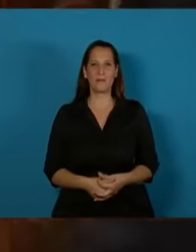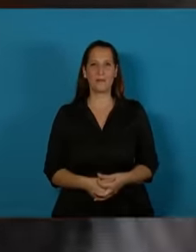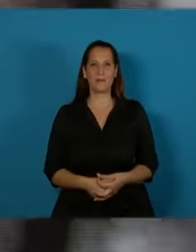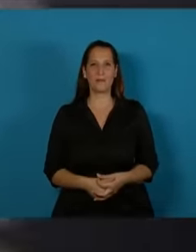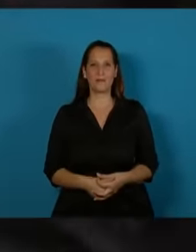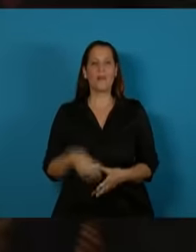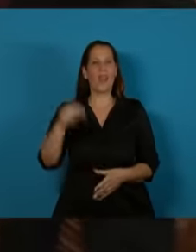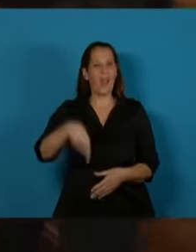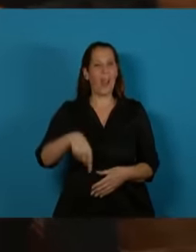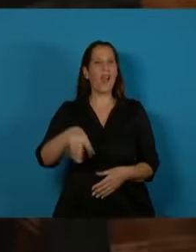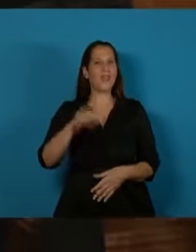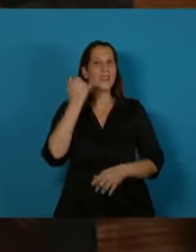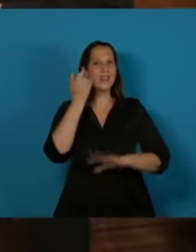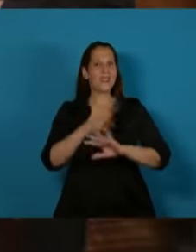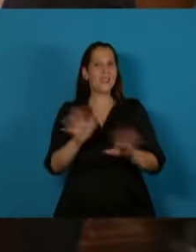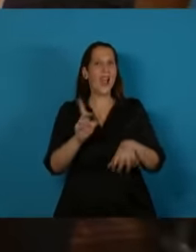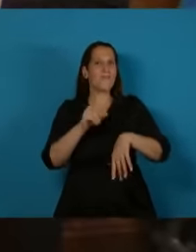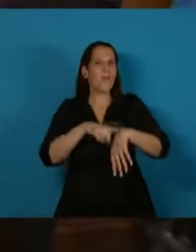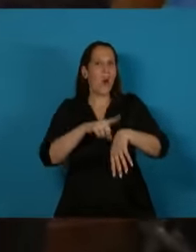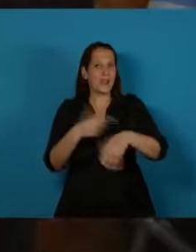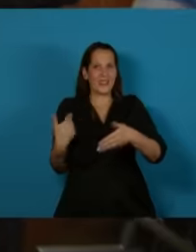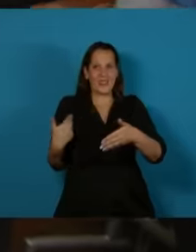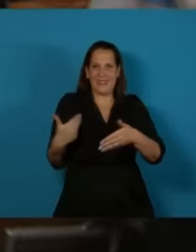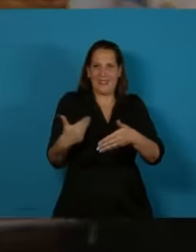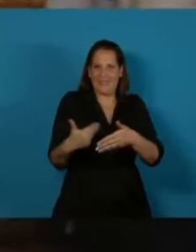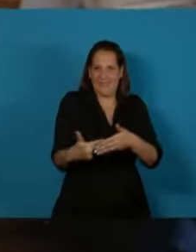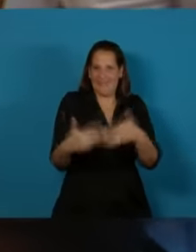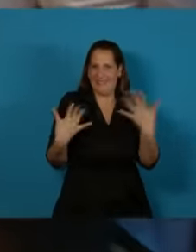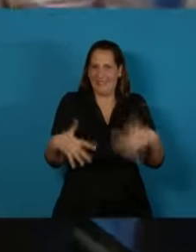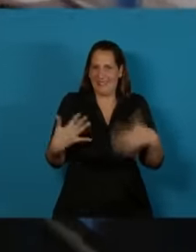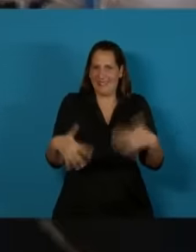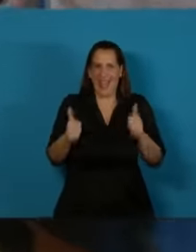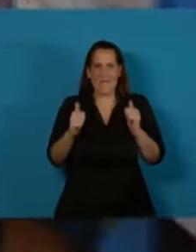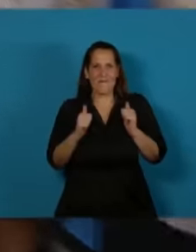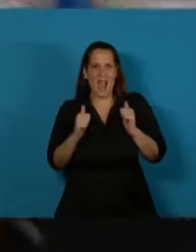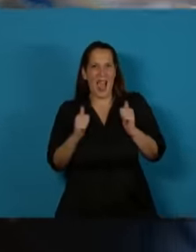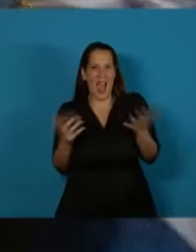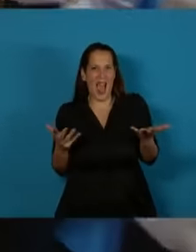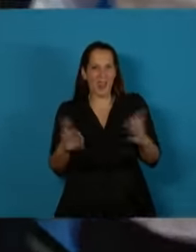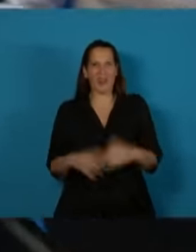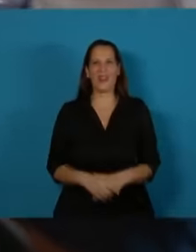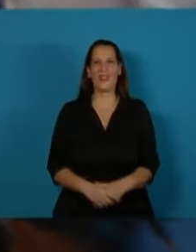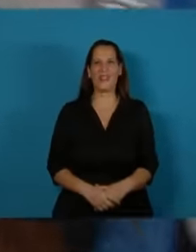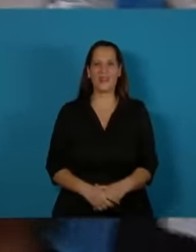Vamos acercándonos al momento esperado.